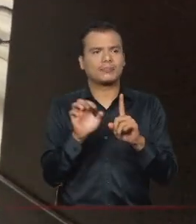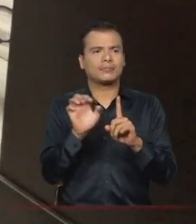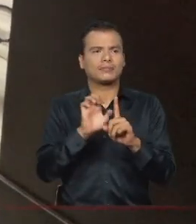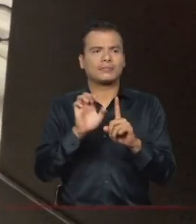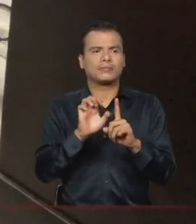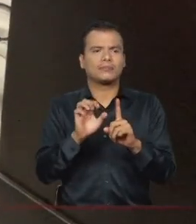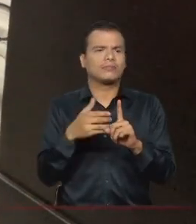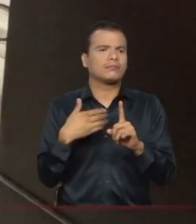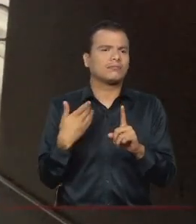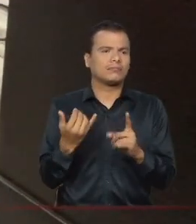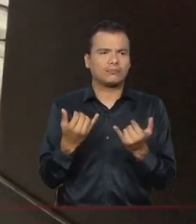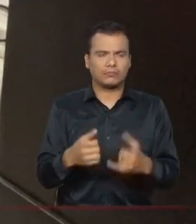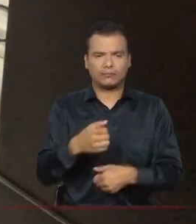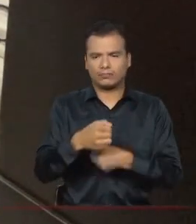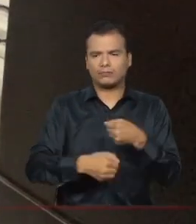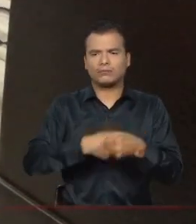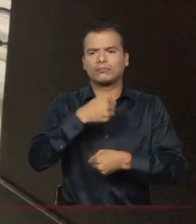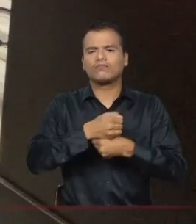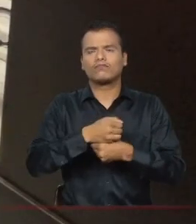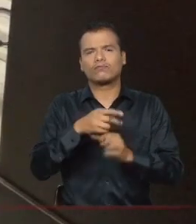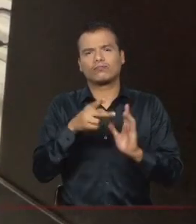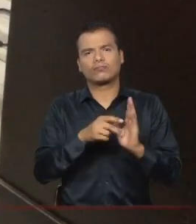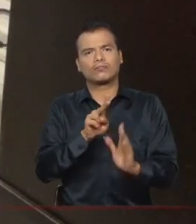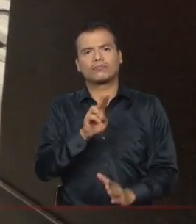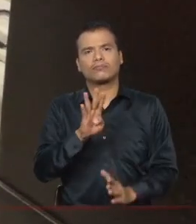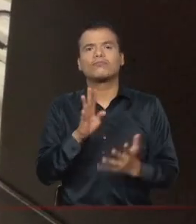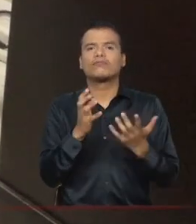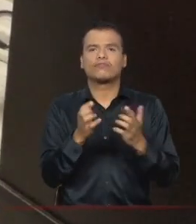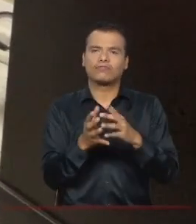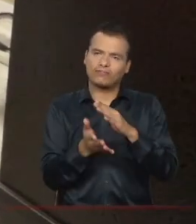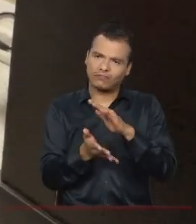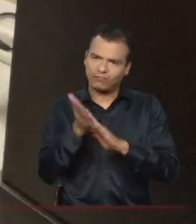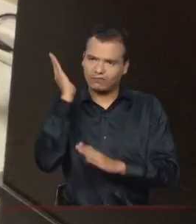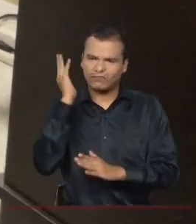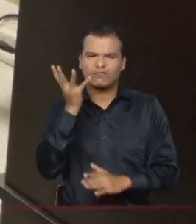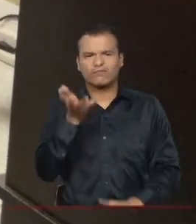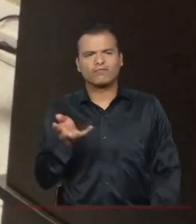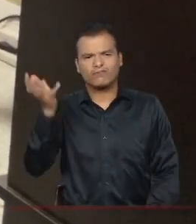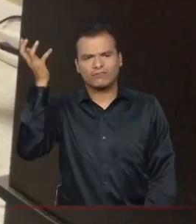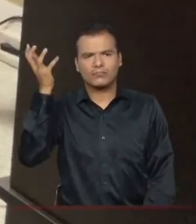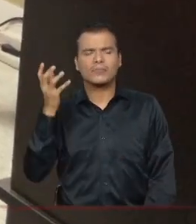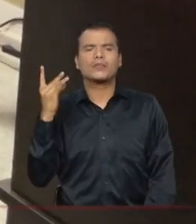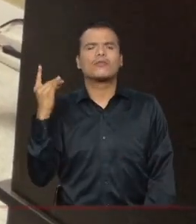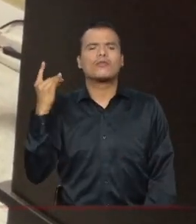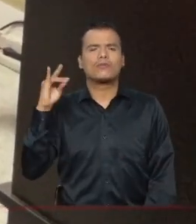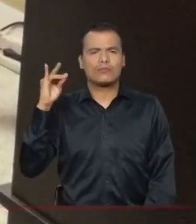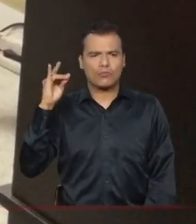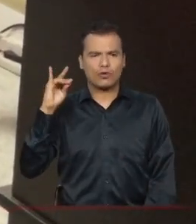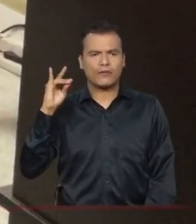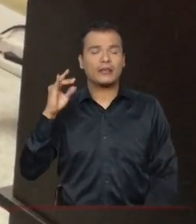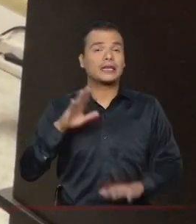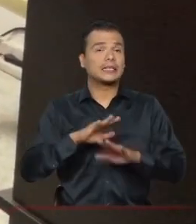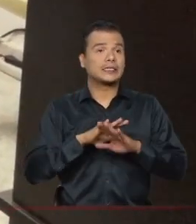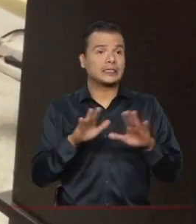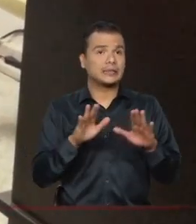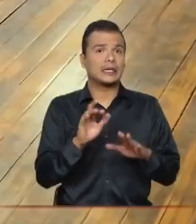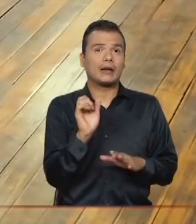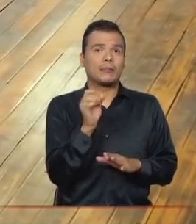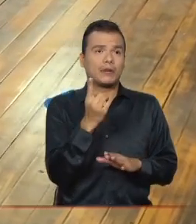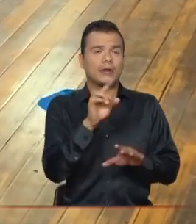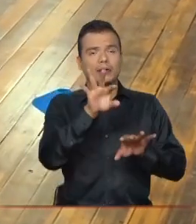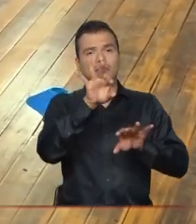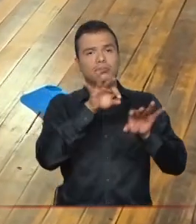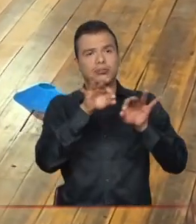que este año queríamos ir a Bolivia. En este momento ya pasamos la primera fase